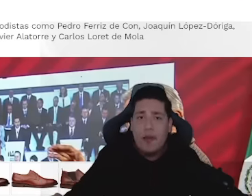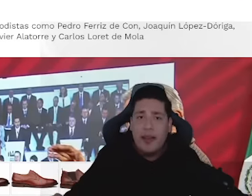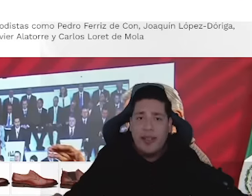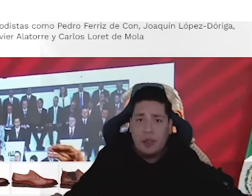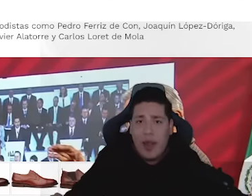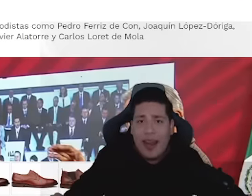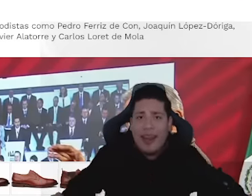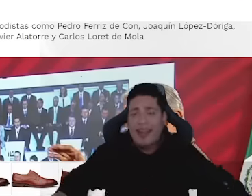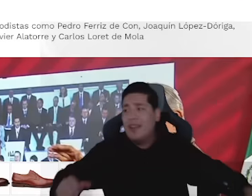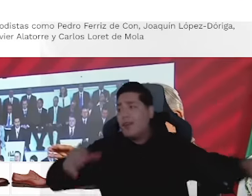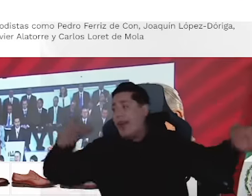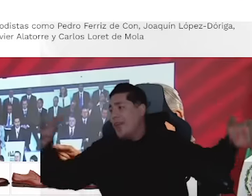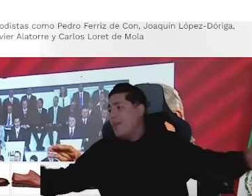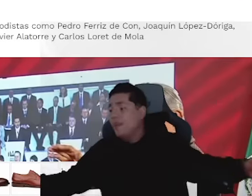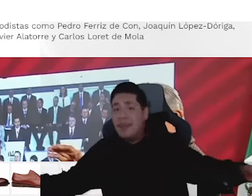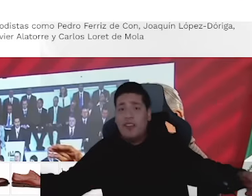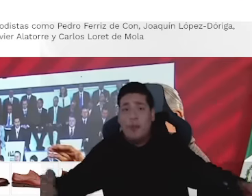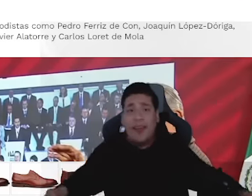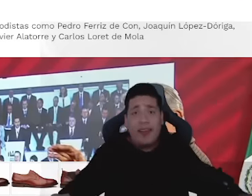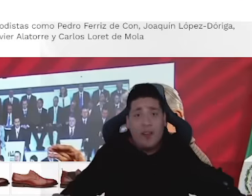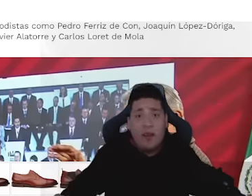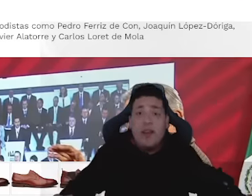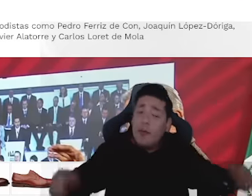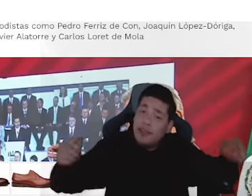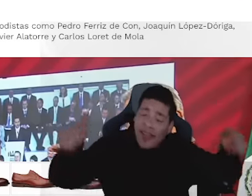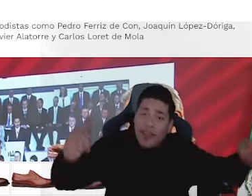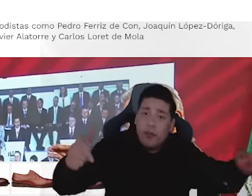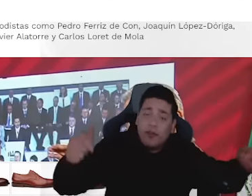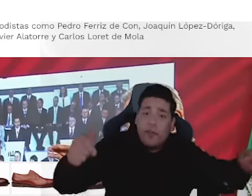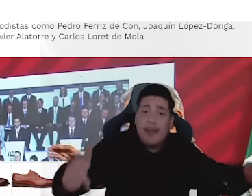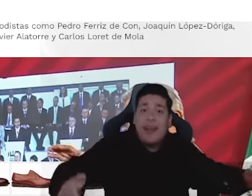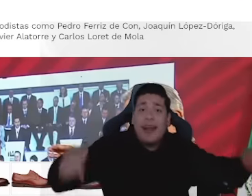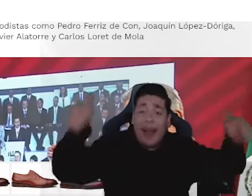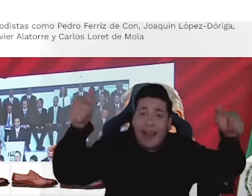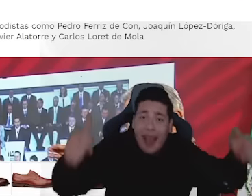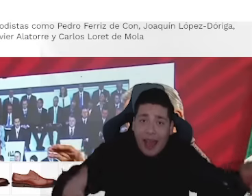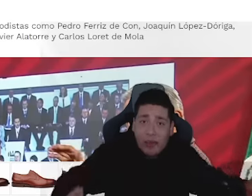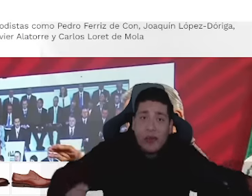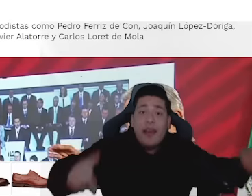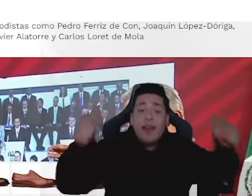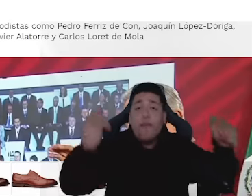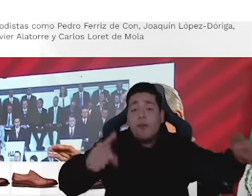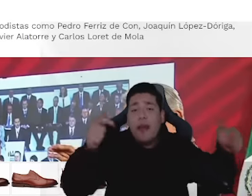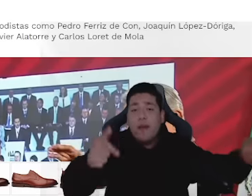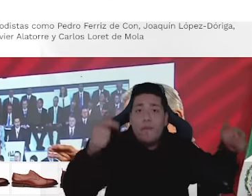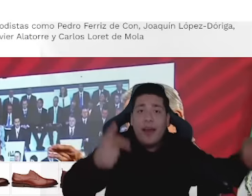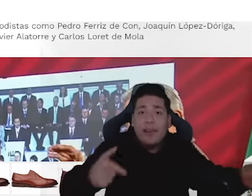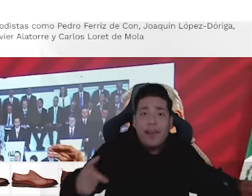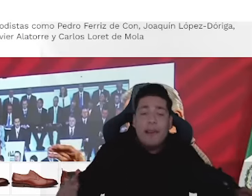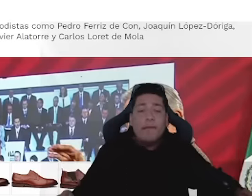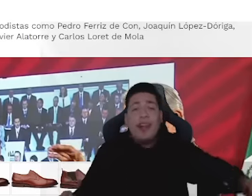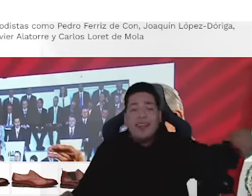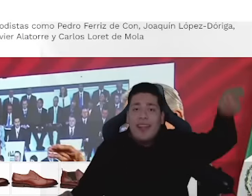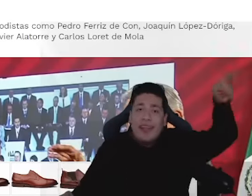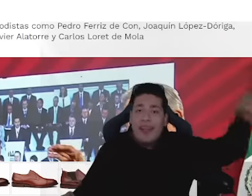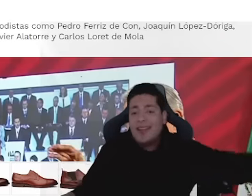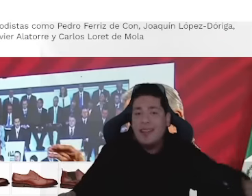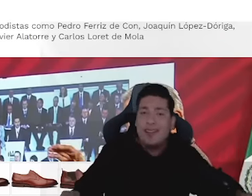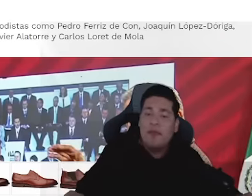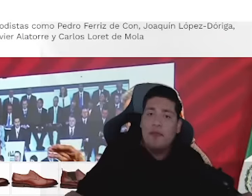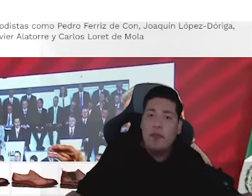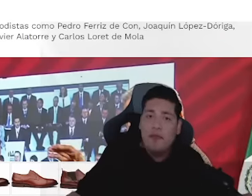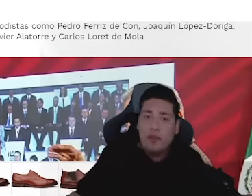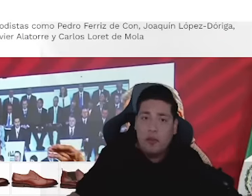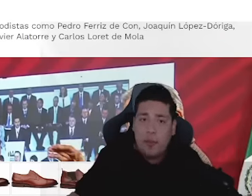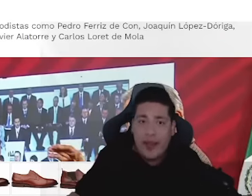como Venezuela que al despeñadero pues ellos familia callaron y formaron parte de esta